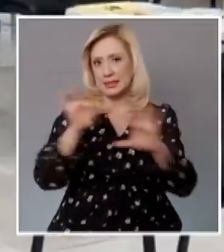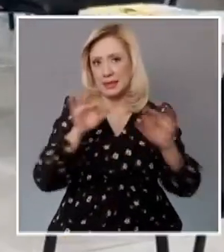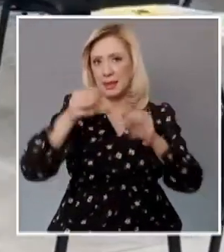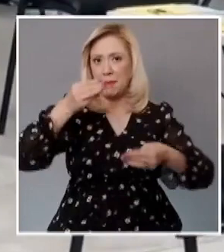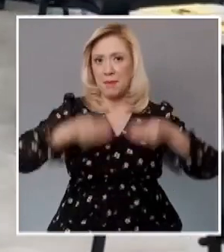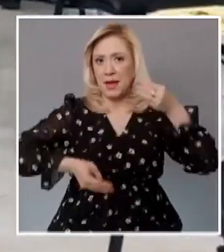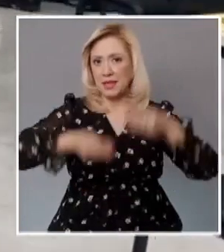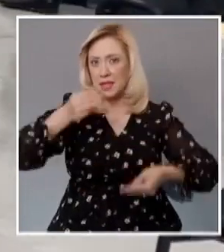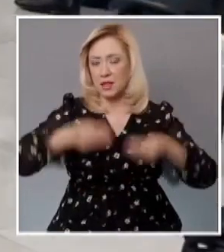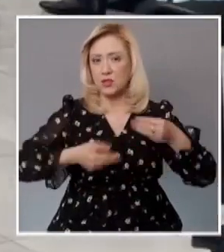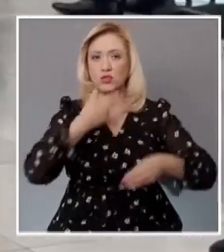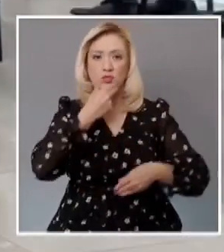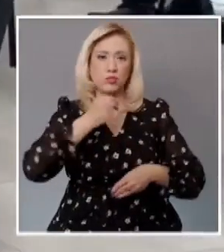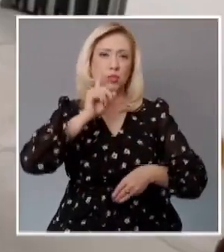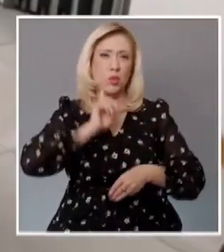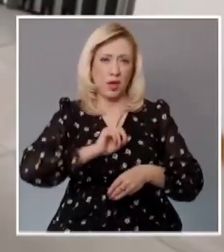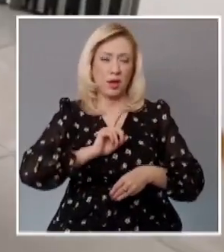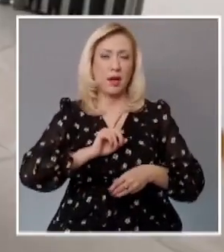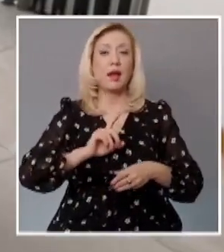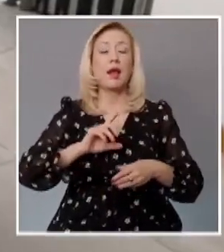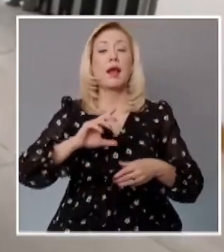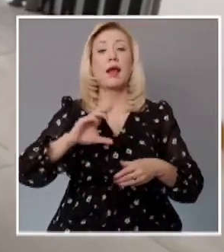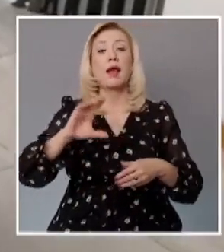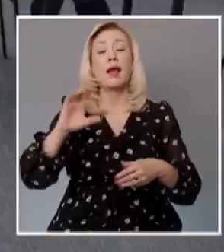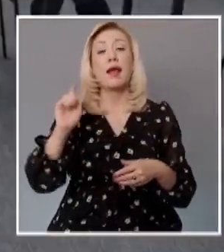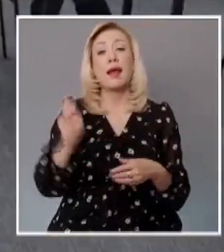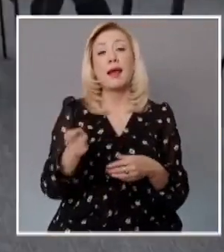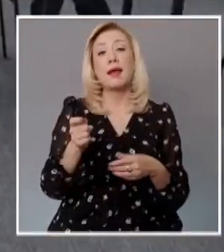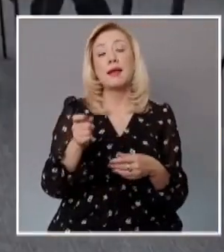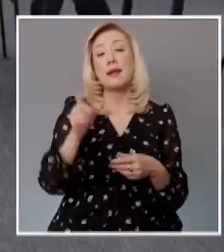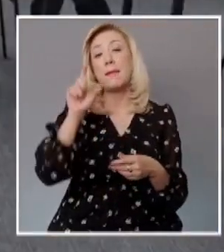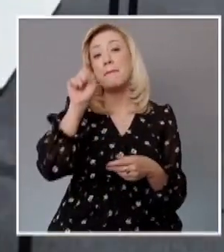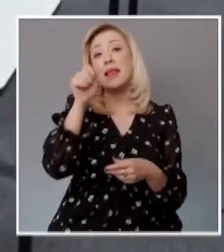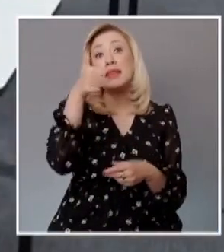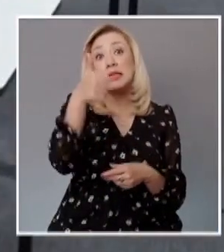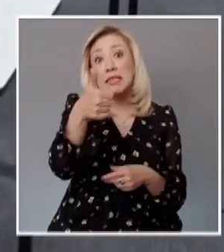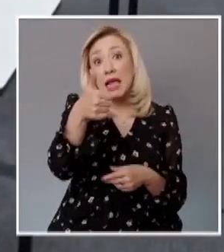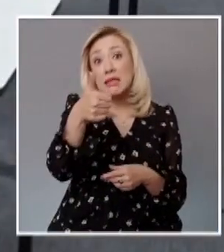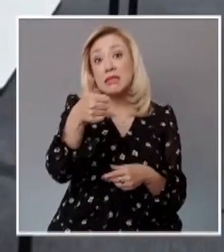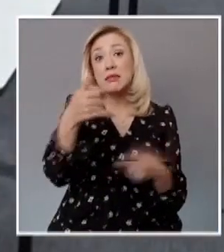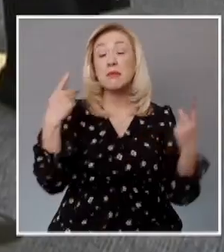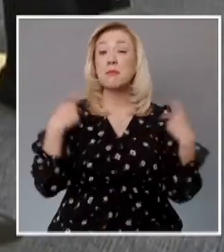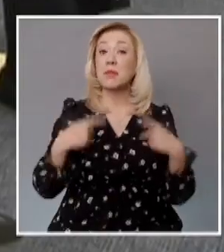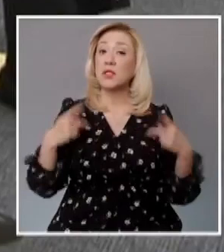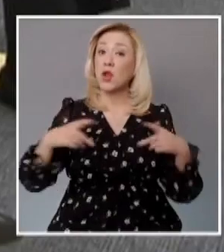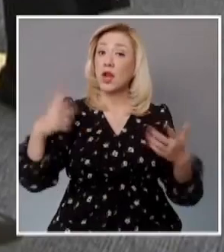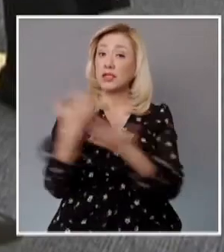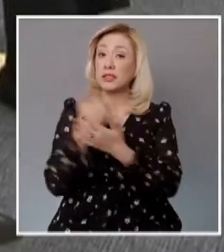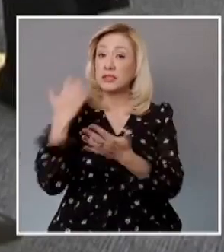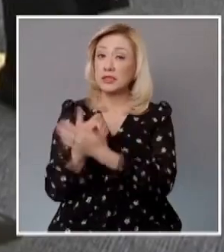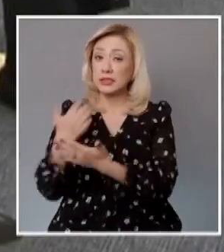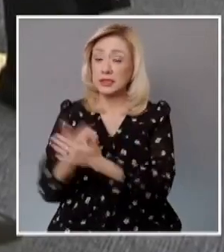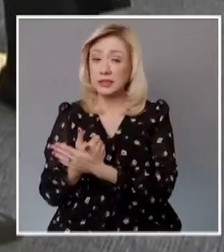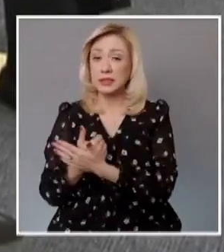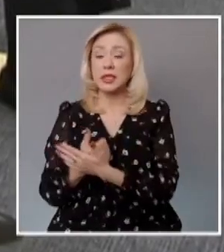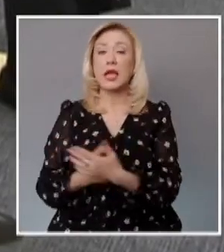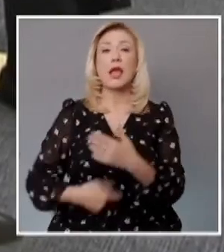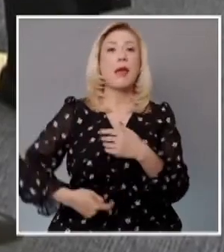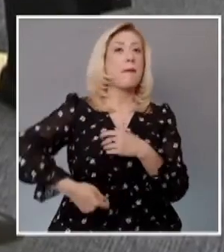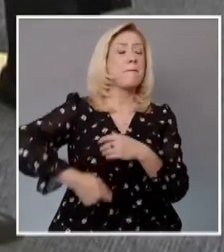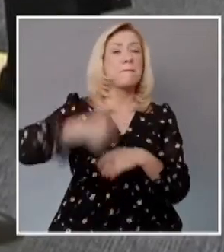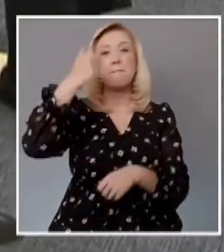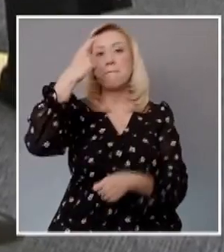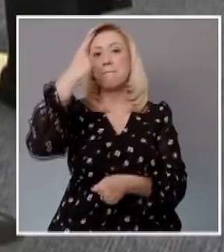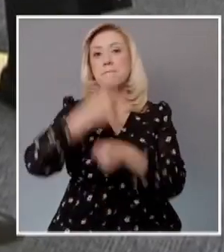magistrados de circuito, se registraron 26 vencedores. Y en el primer concurso interno de oposición, para